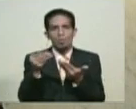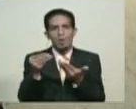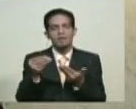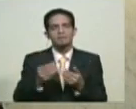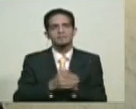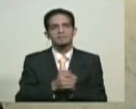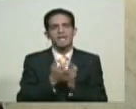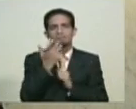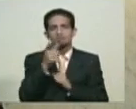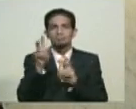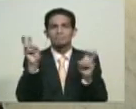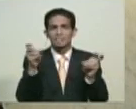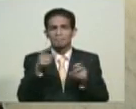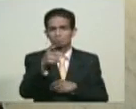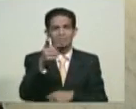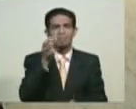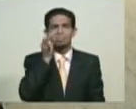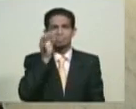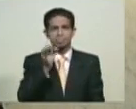Sobre este tema ustedes conocen bastante.